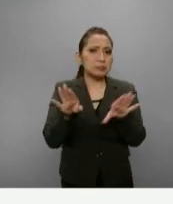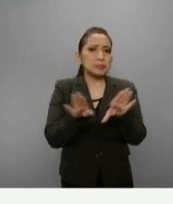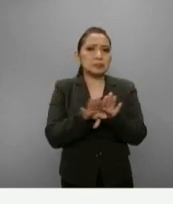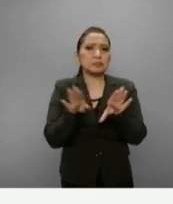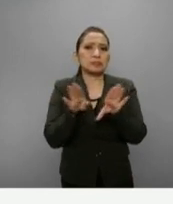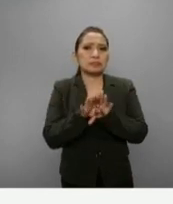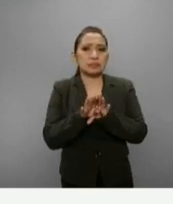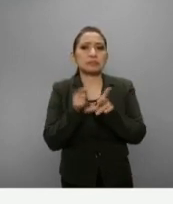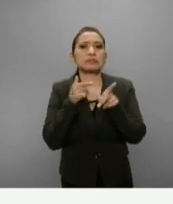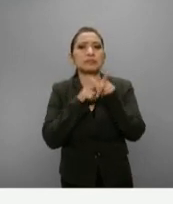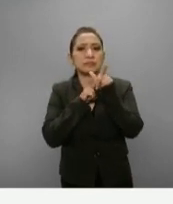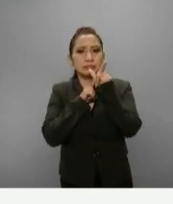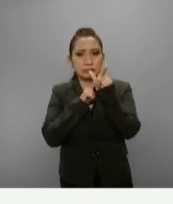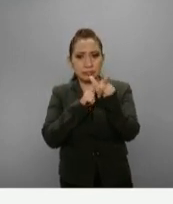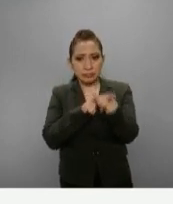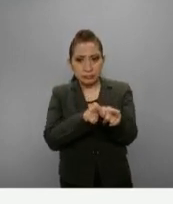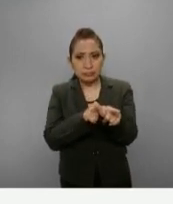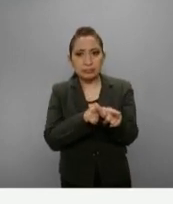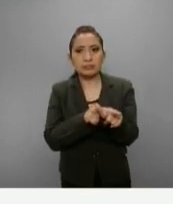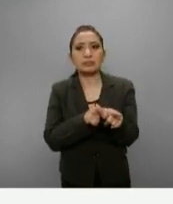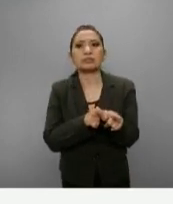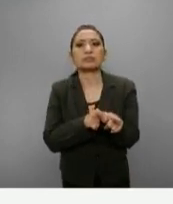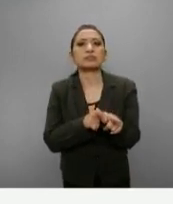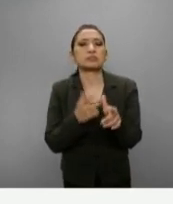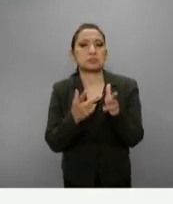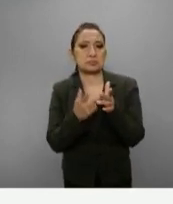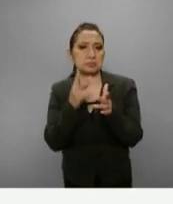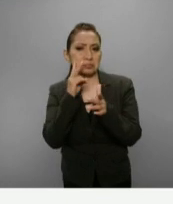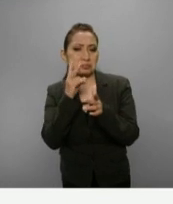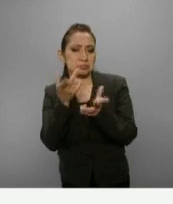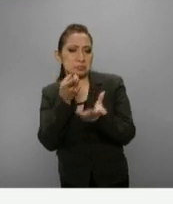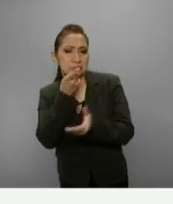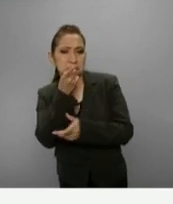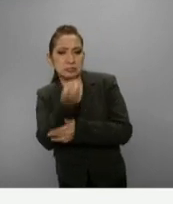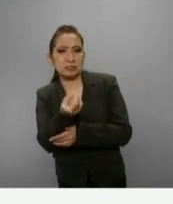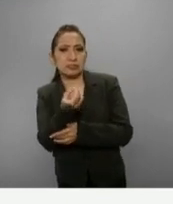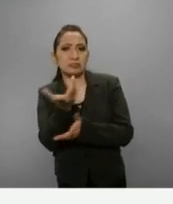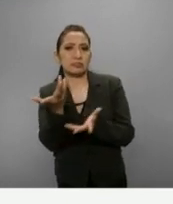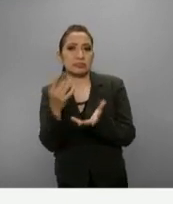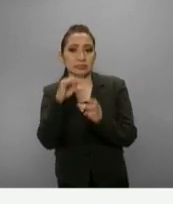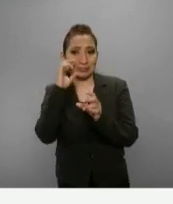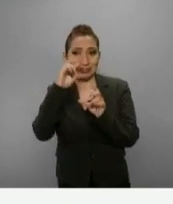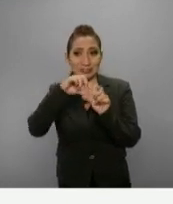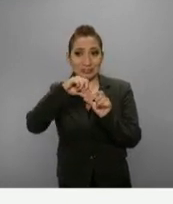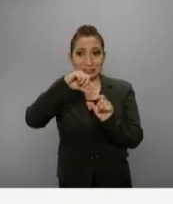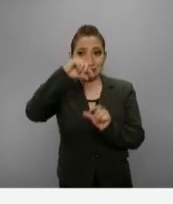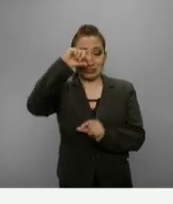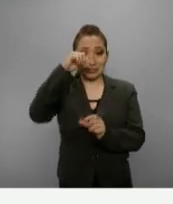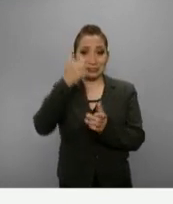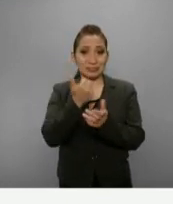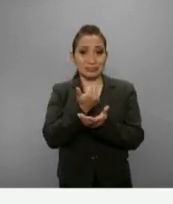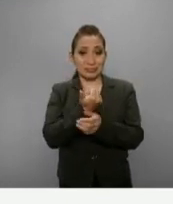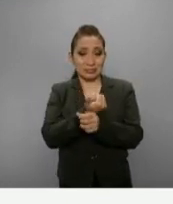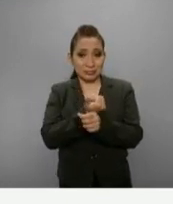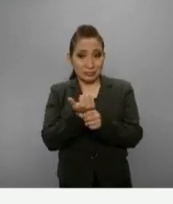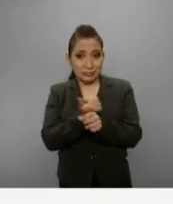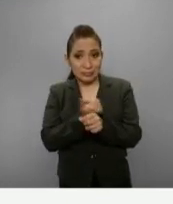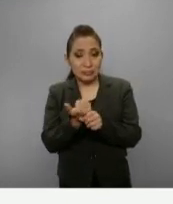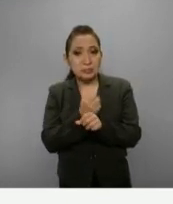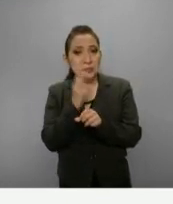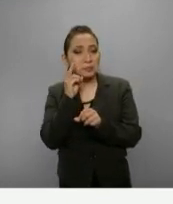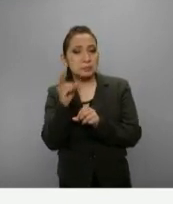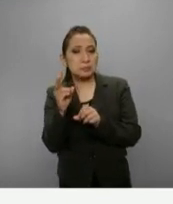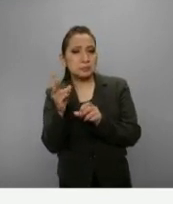ver cómo se mantiene esta tendencia. Estamos hablando de las columnas en color amarillo, como